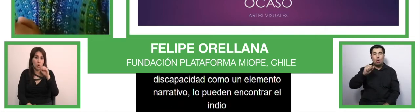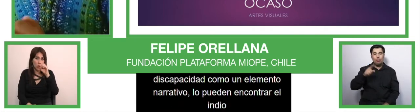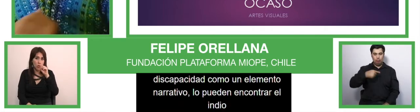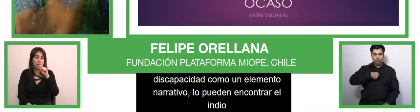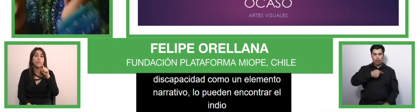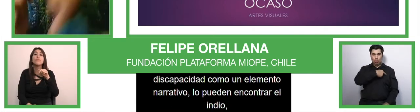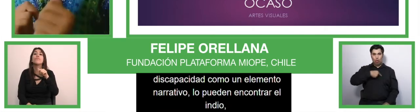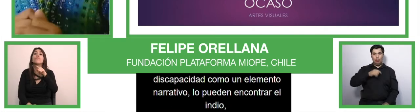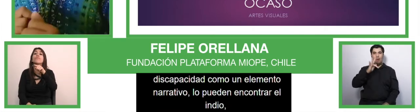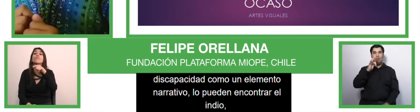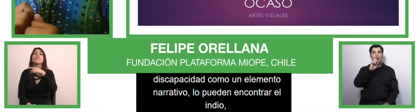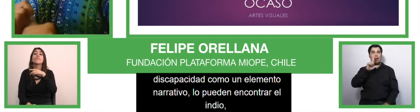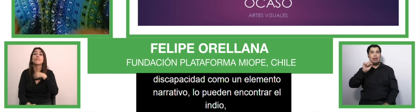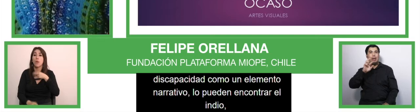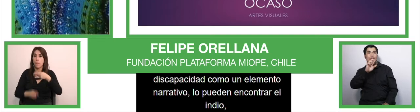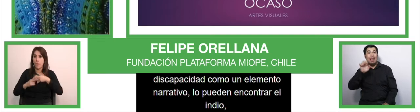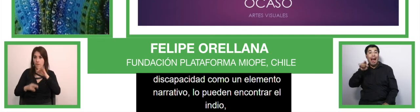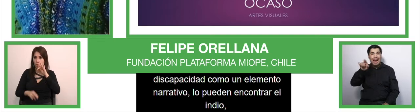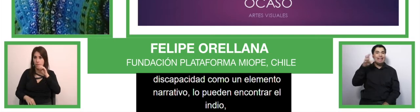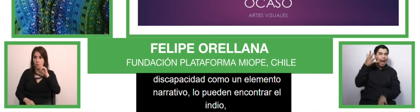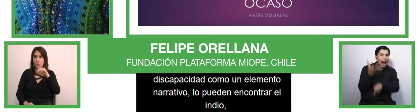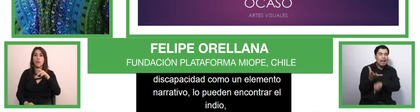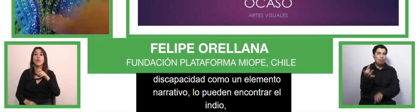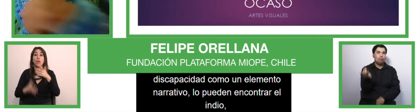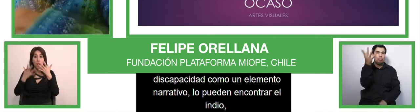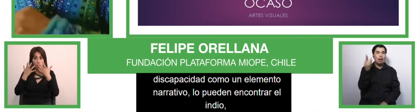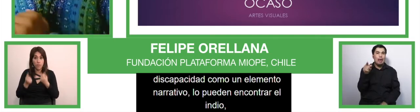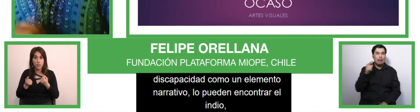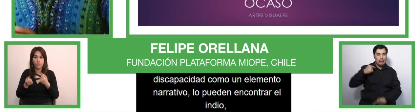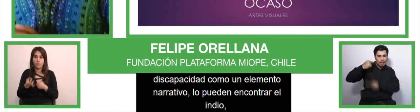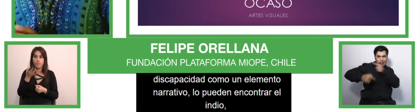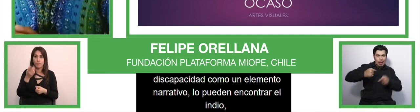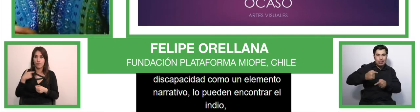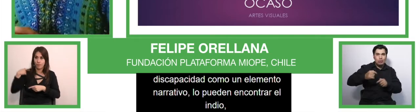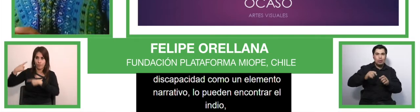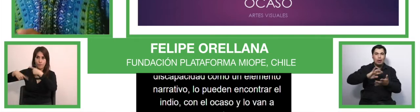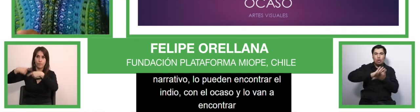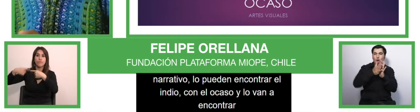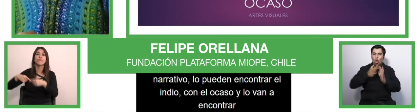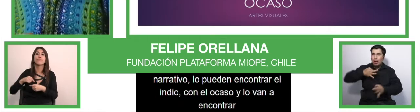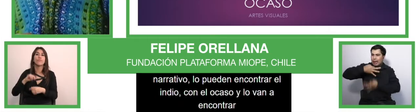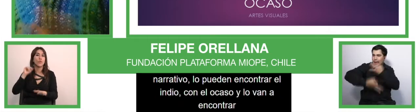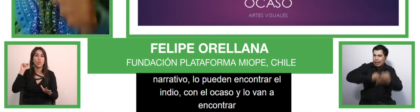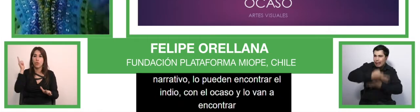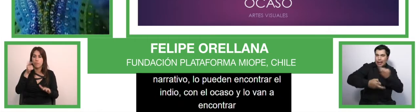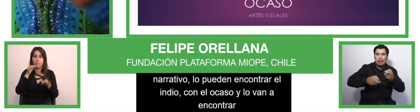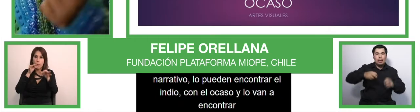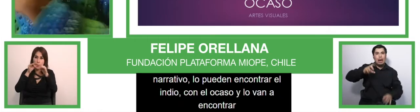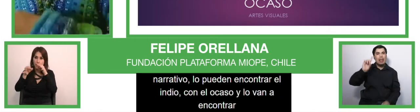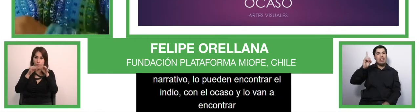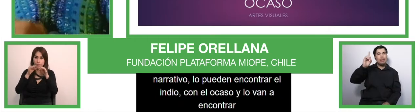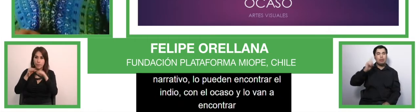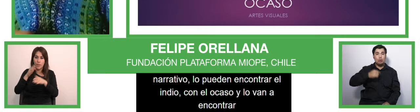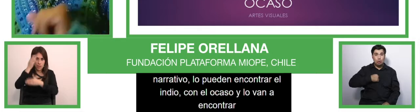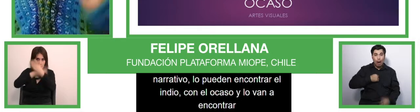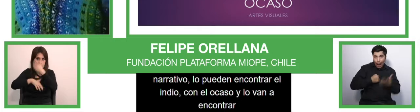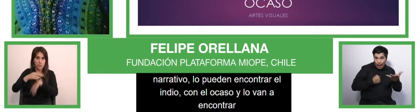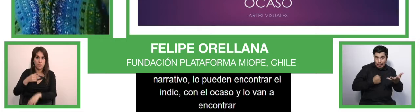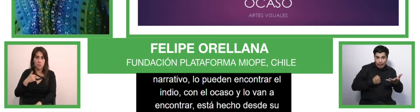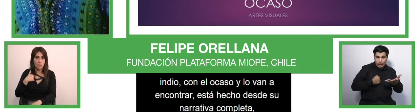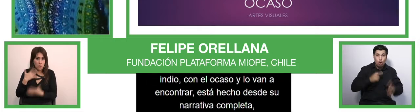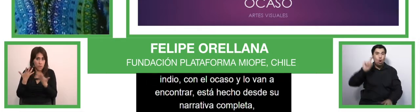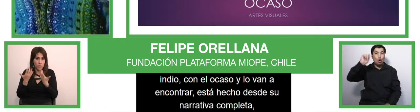Vimeo. Está hecho en su narrativa completa desde la discapacidad. ¿Qué significa? Nosotros, y aquí yo lo que hago, lo que transmito,